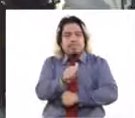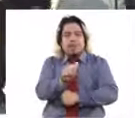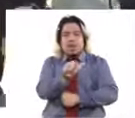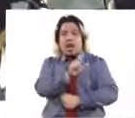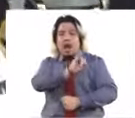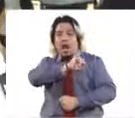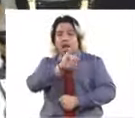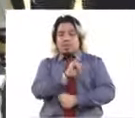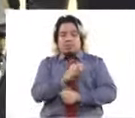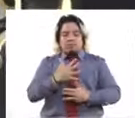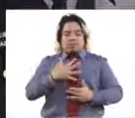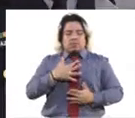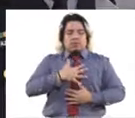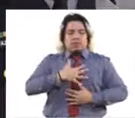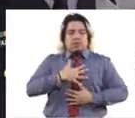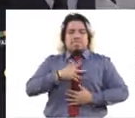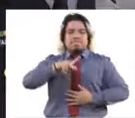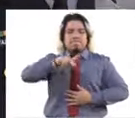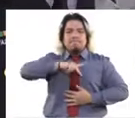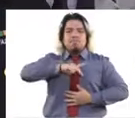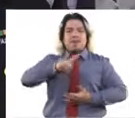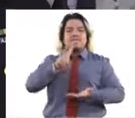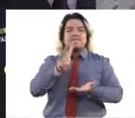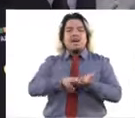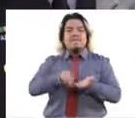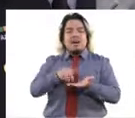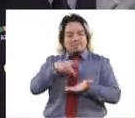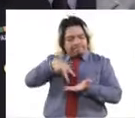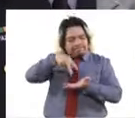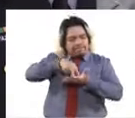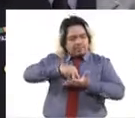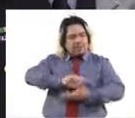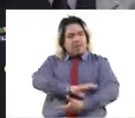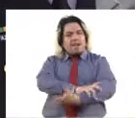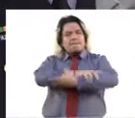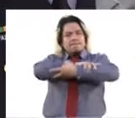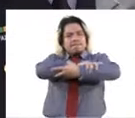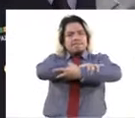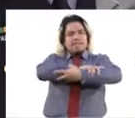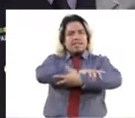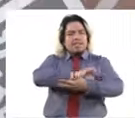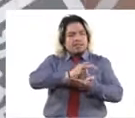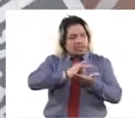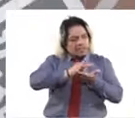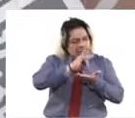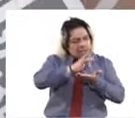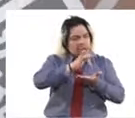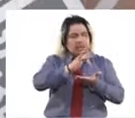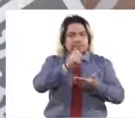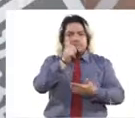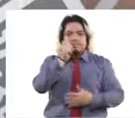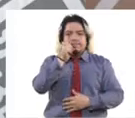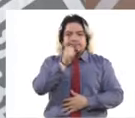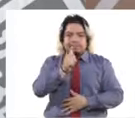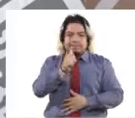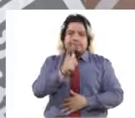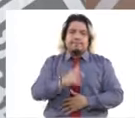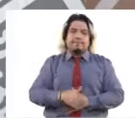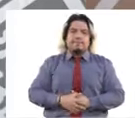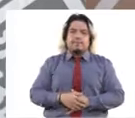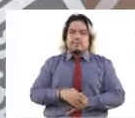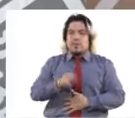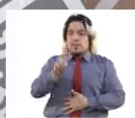frente siempre la valentía, la solidaridad, el apoyo entre ustedes.